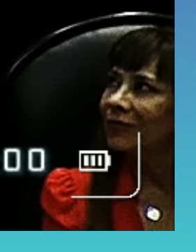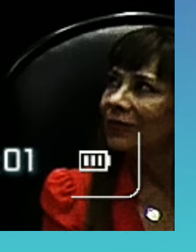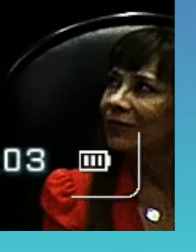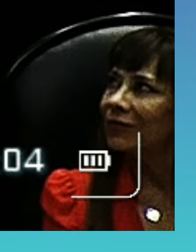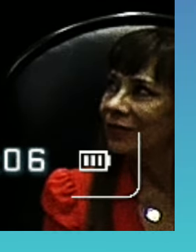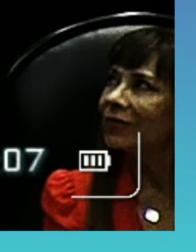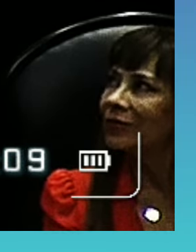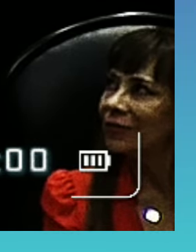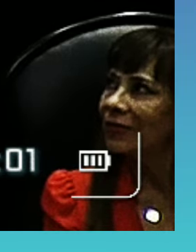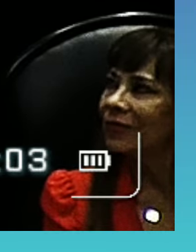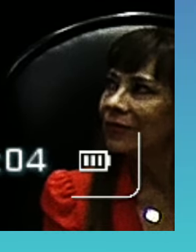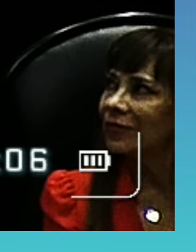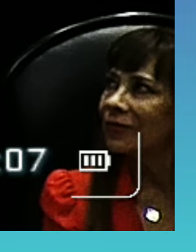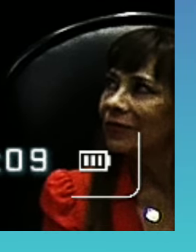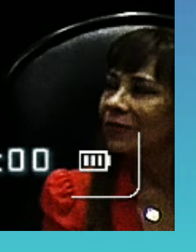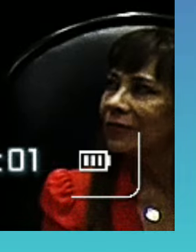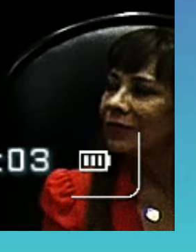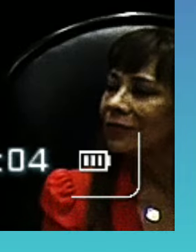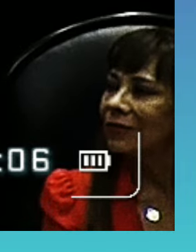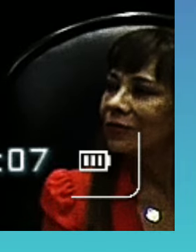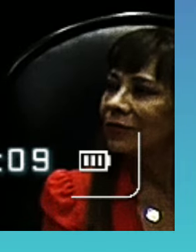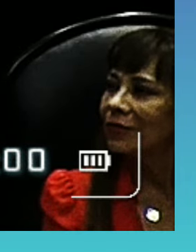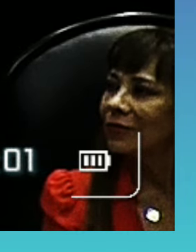61 de la Ley de Amparo,